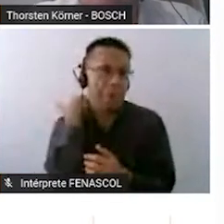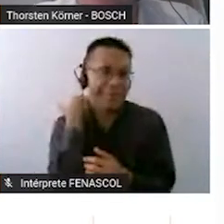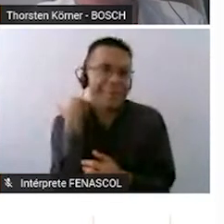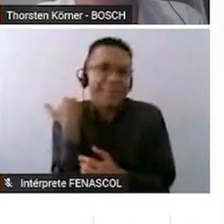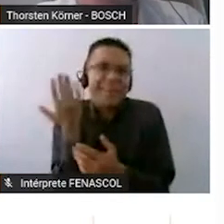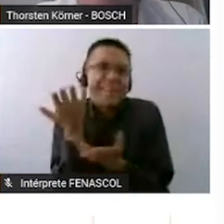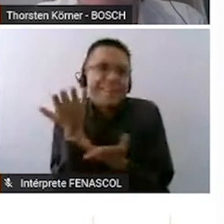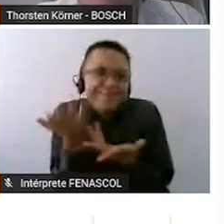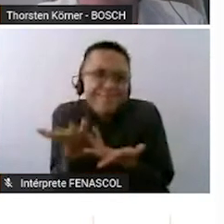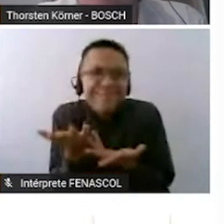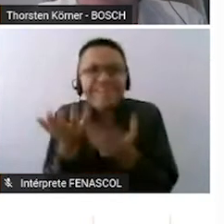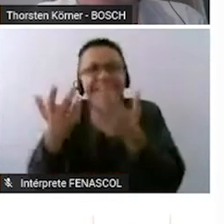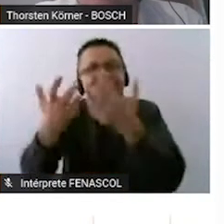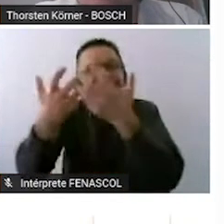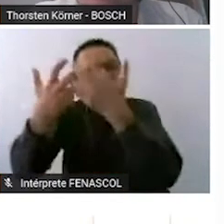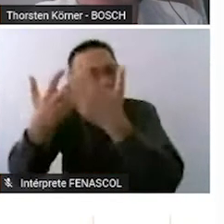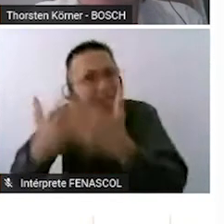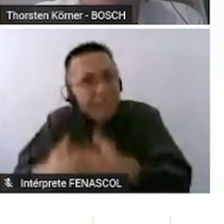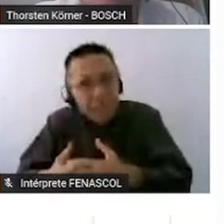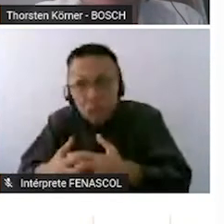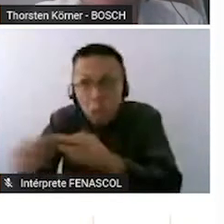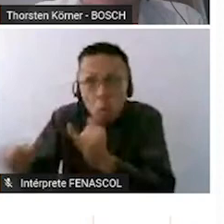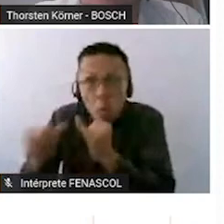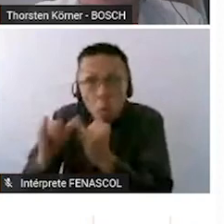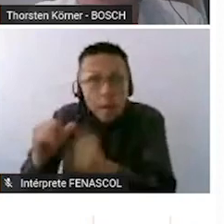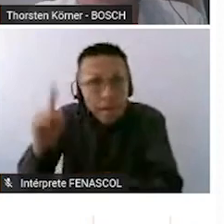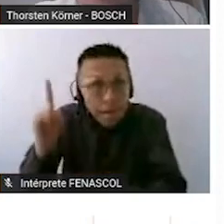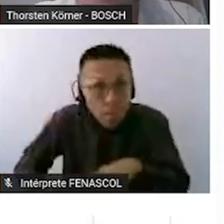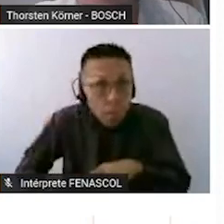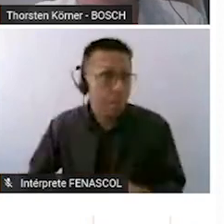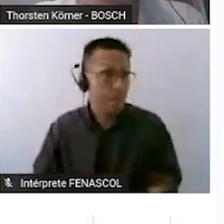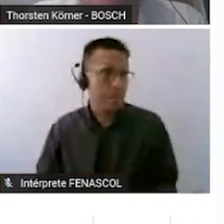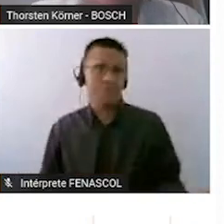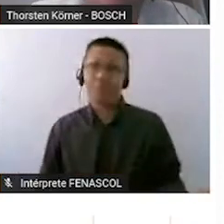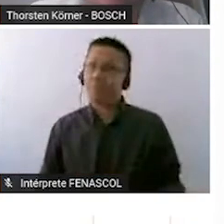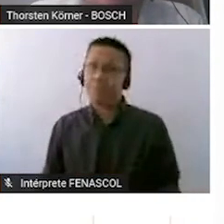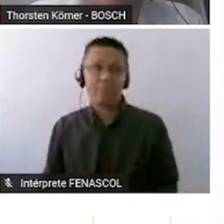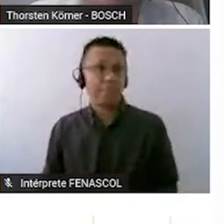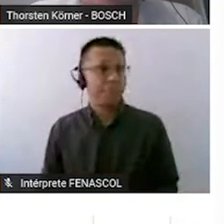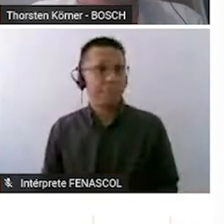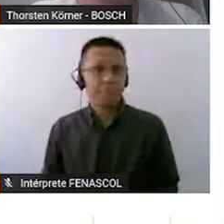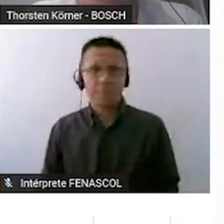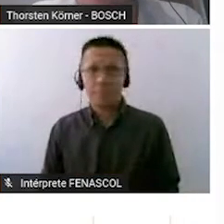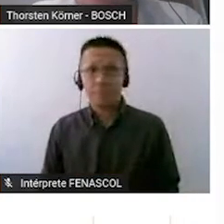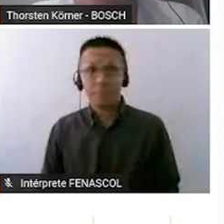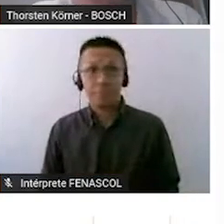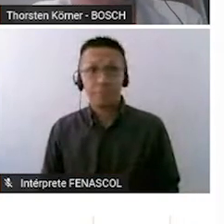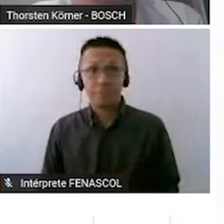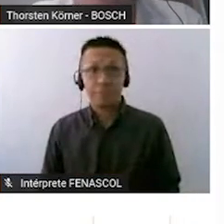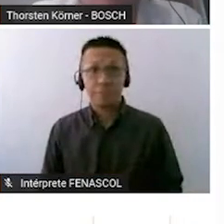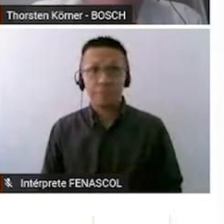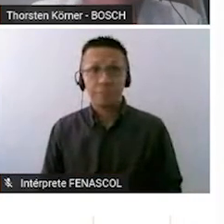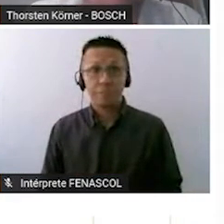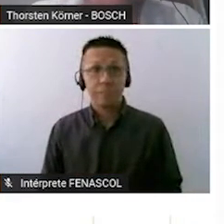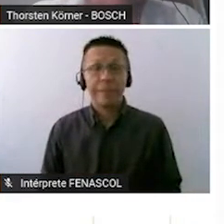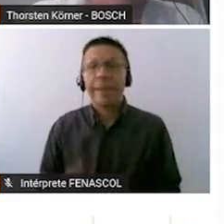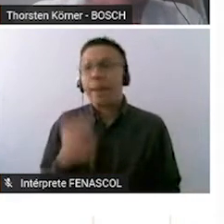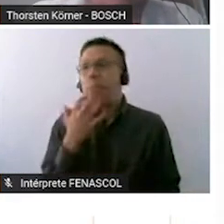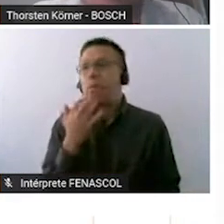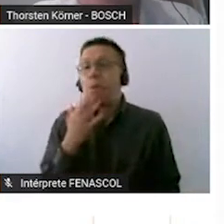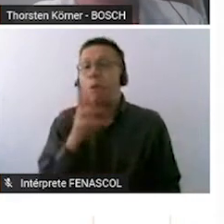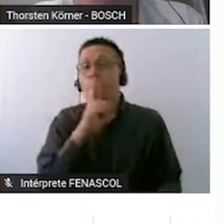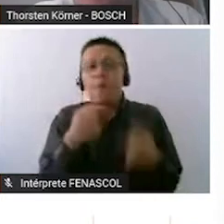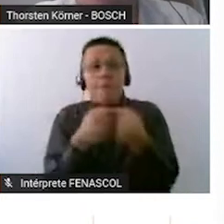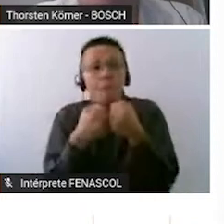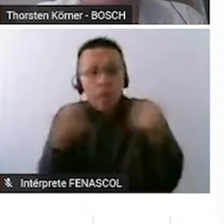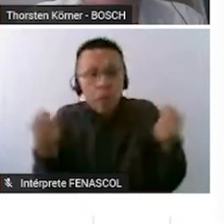que la industria no se puede tomar. O sea, no creo que nos extingamos si es que una refrigeradora o nuestro